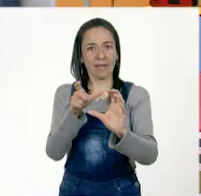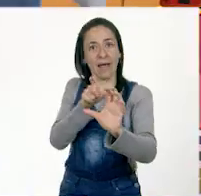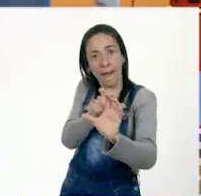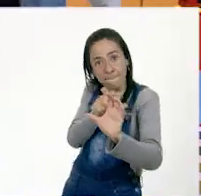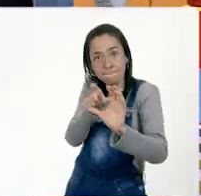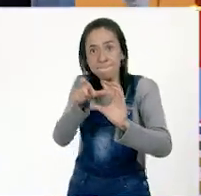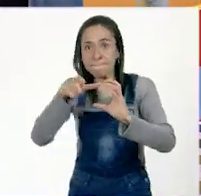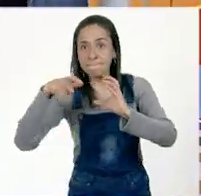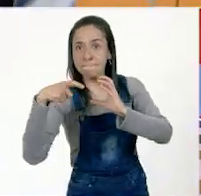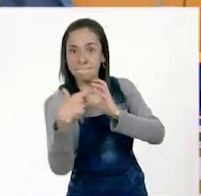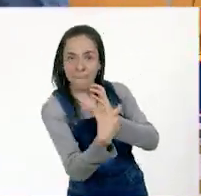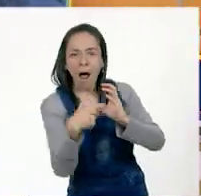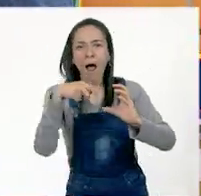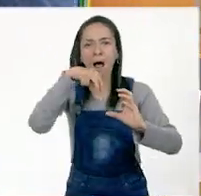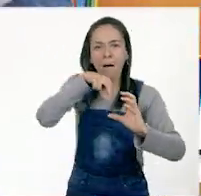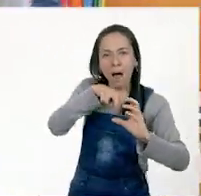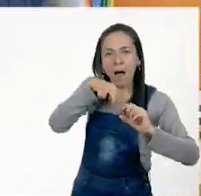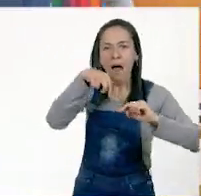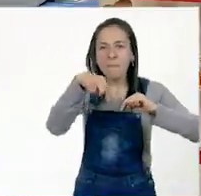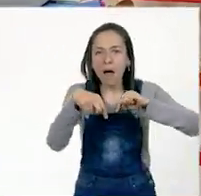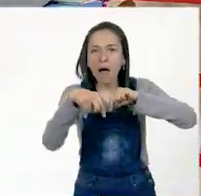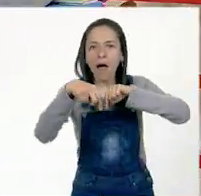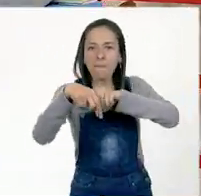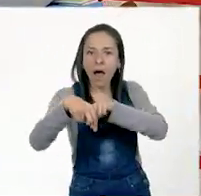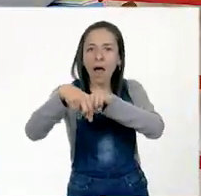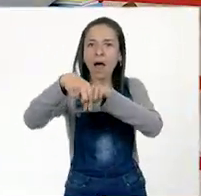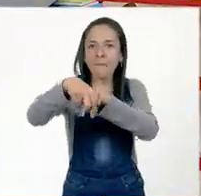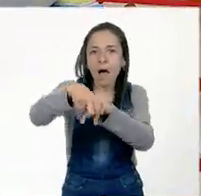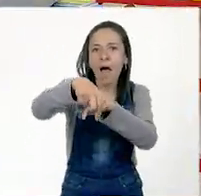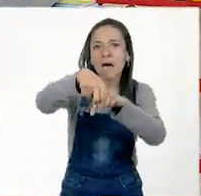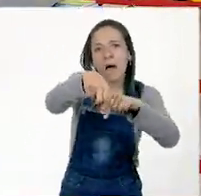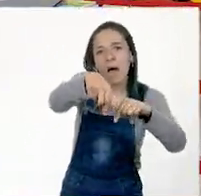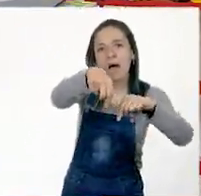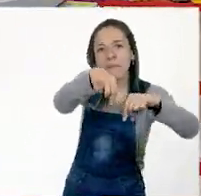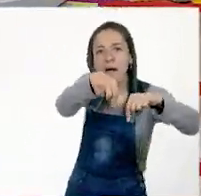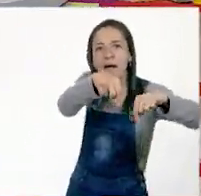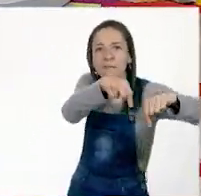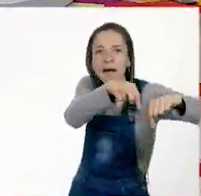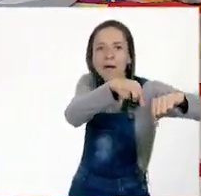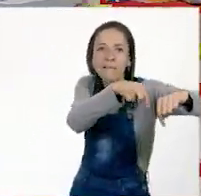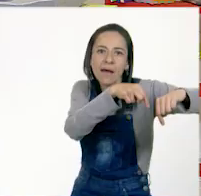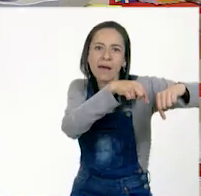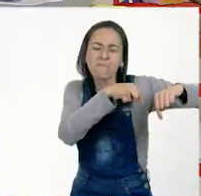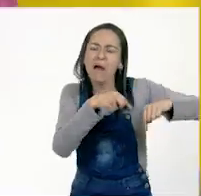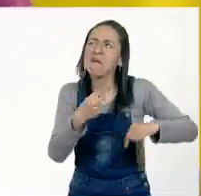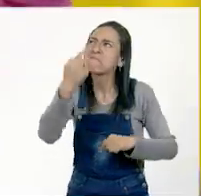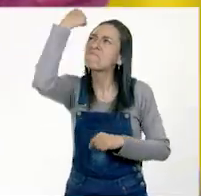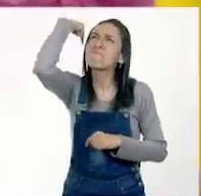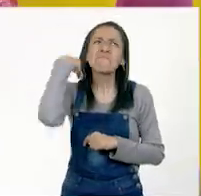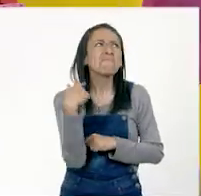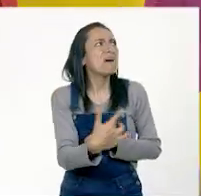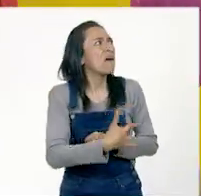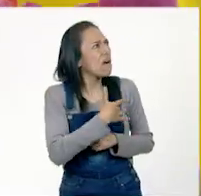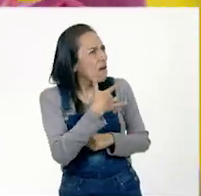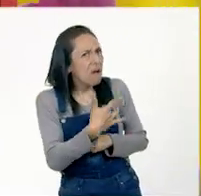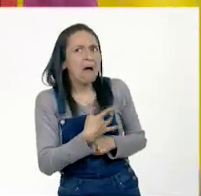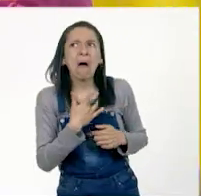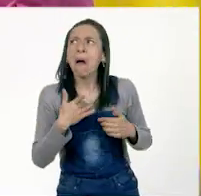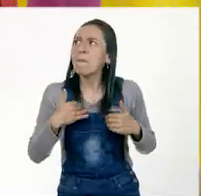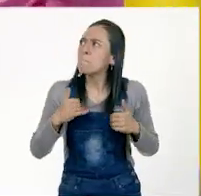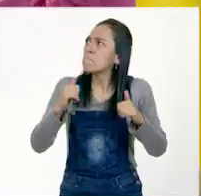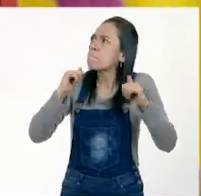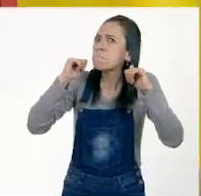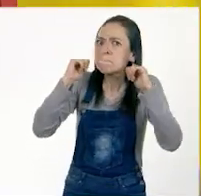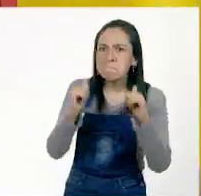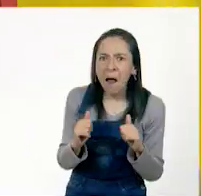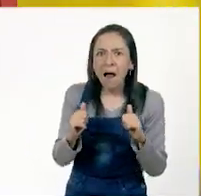aros de un planeta. Como veían que resistía, fueron a